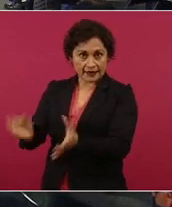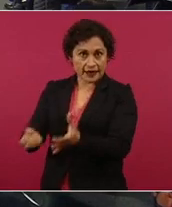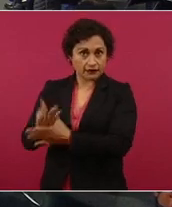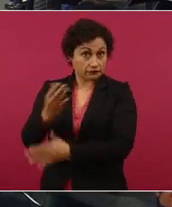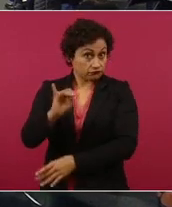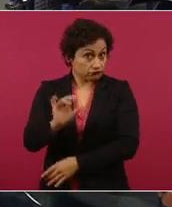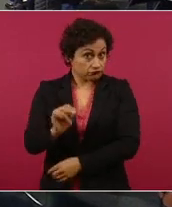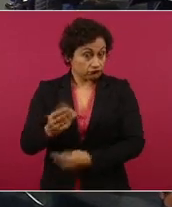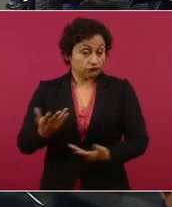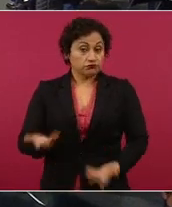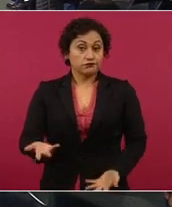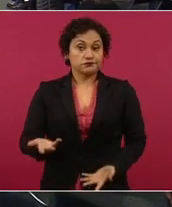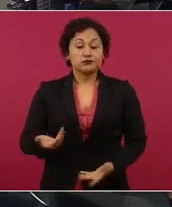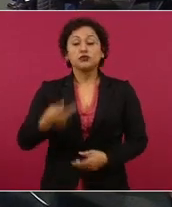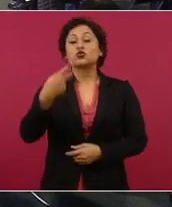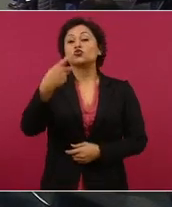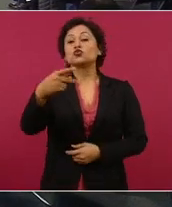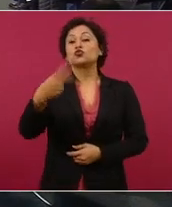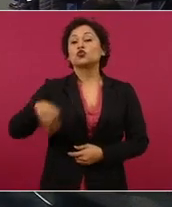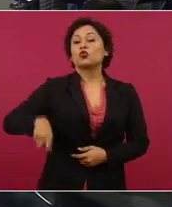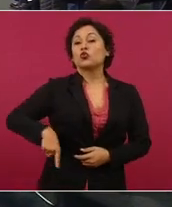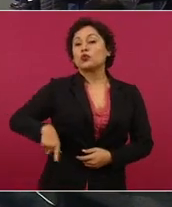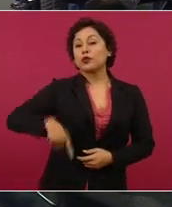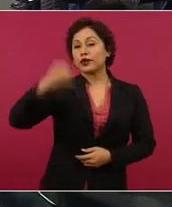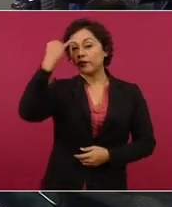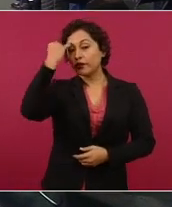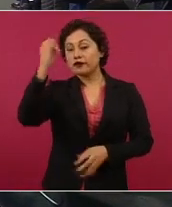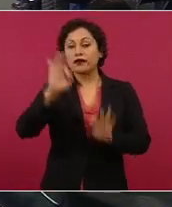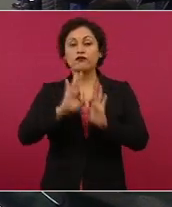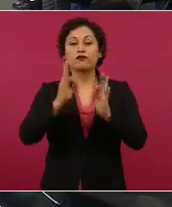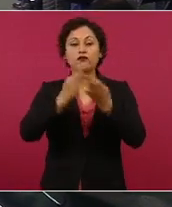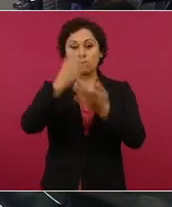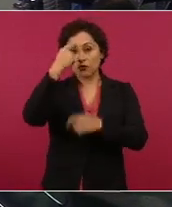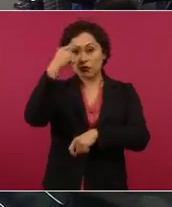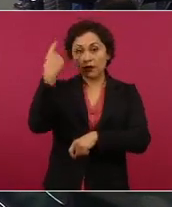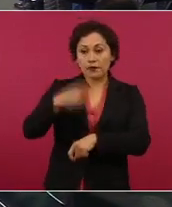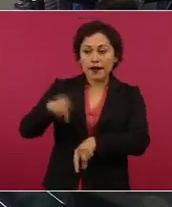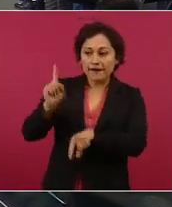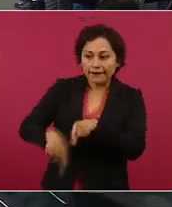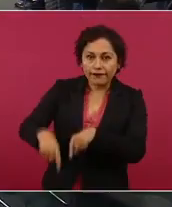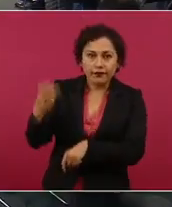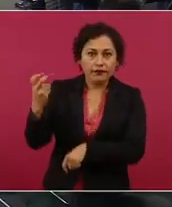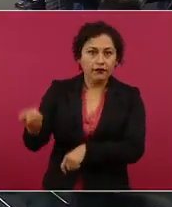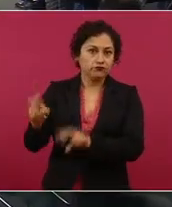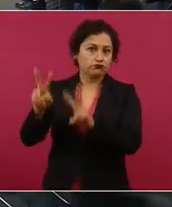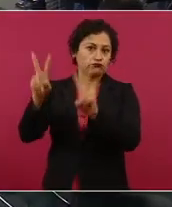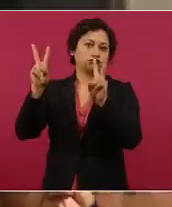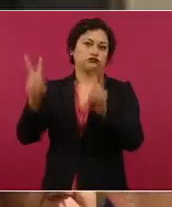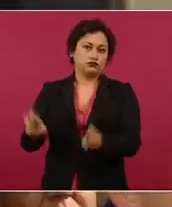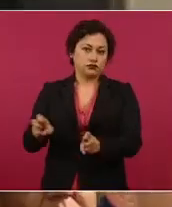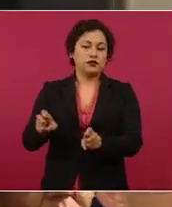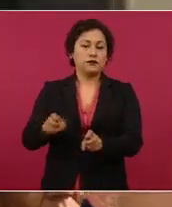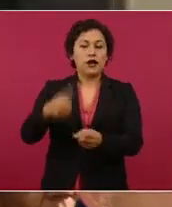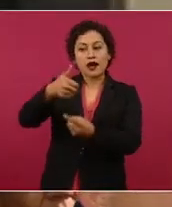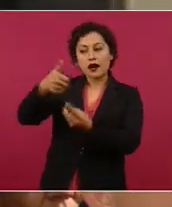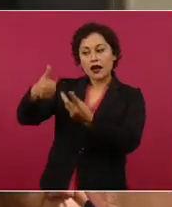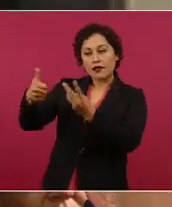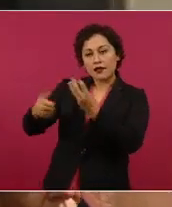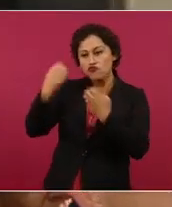tiene su gobierno para que esto deje de suceder y pueda analizarse a cada una de esas